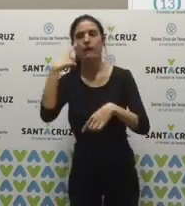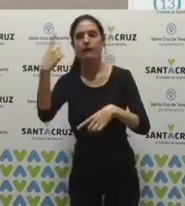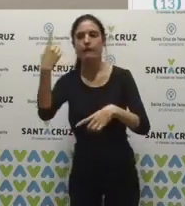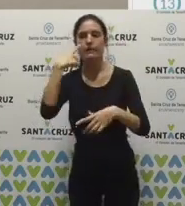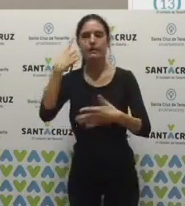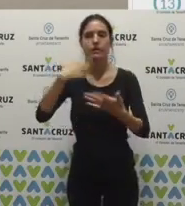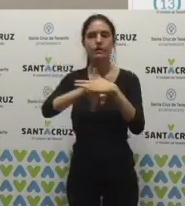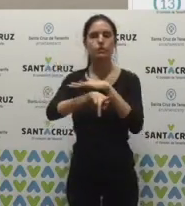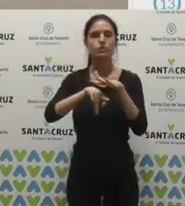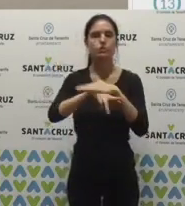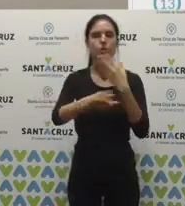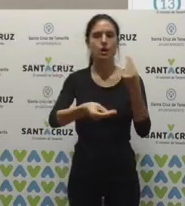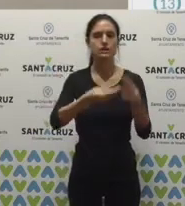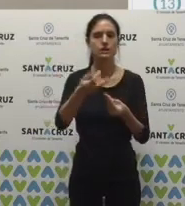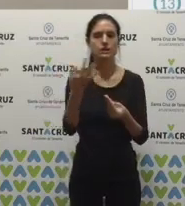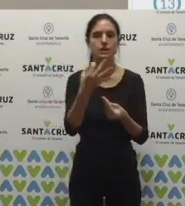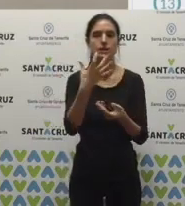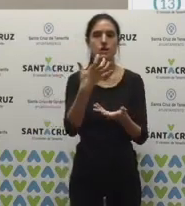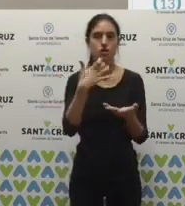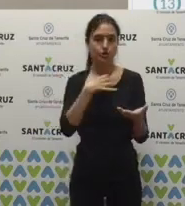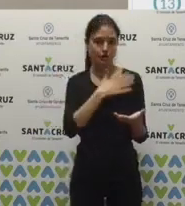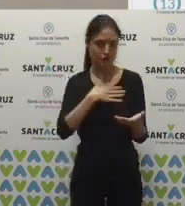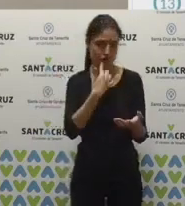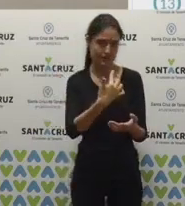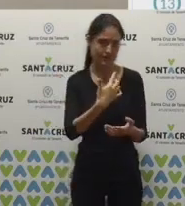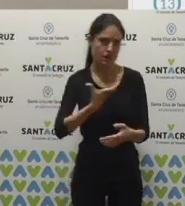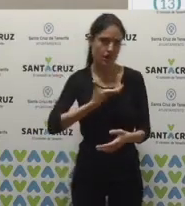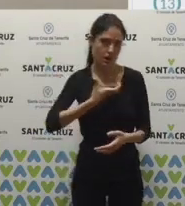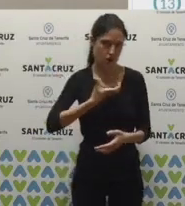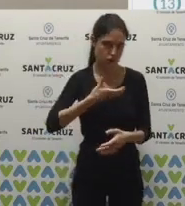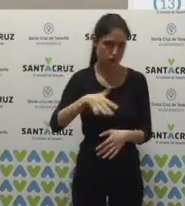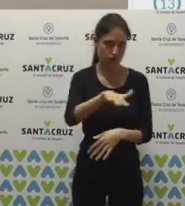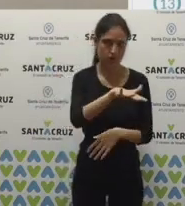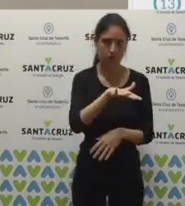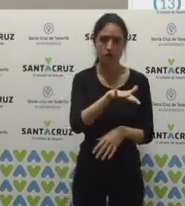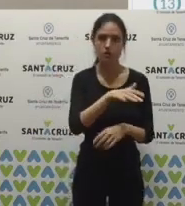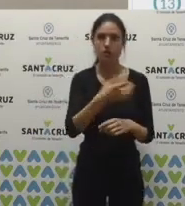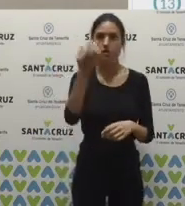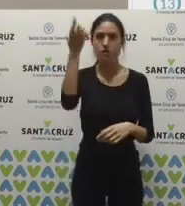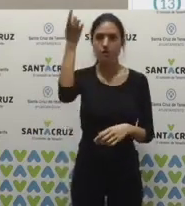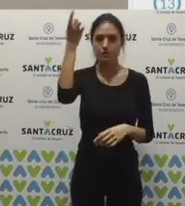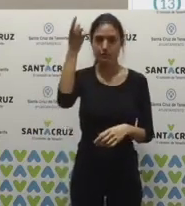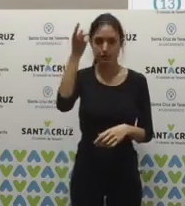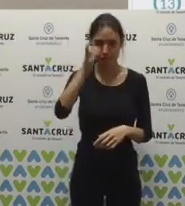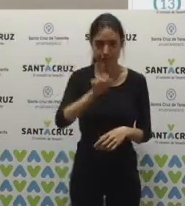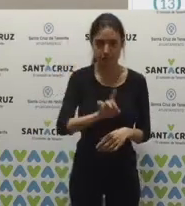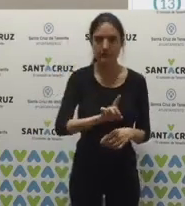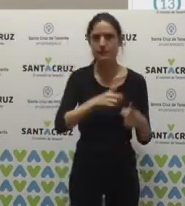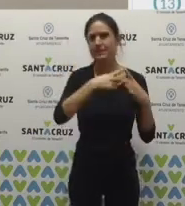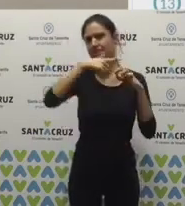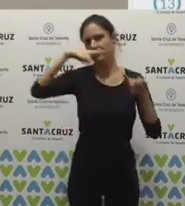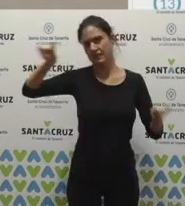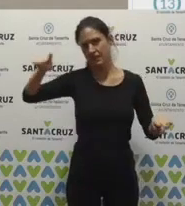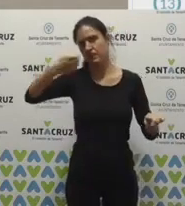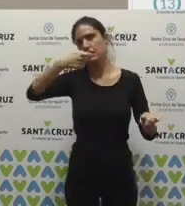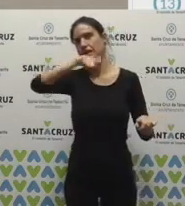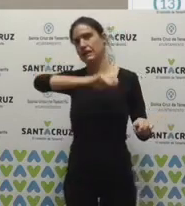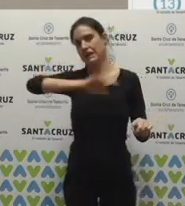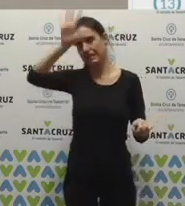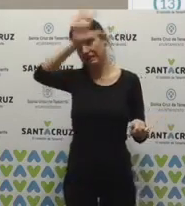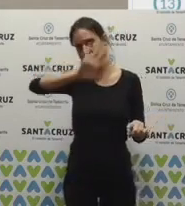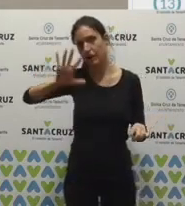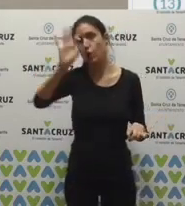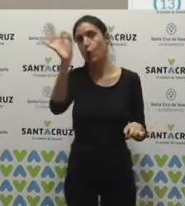lógicamente a las entidades locales obtenían los humedales recurrentes a diferencia del estado de la comunidad autónoma y